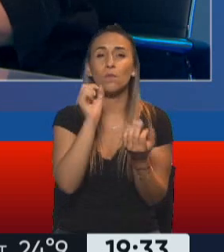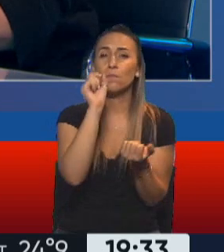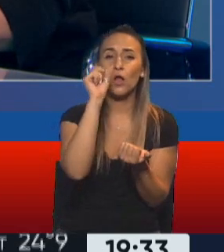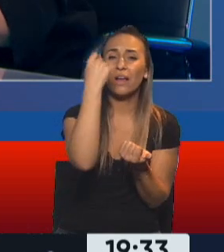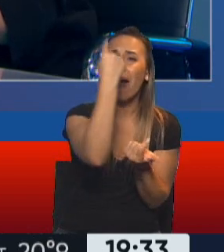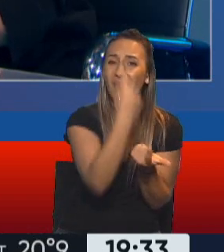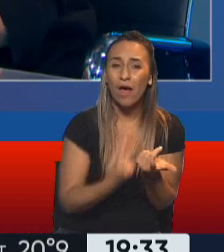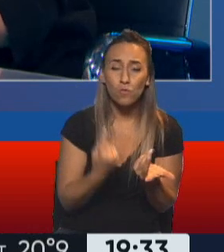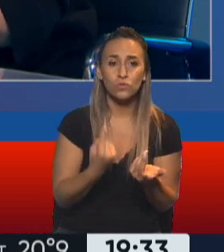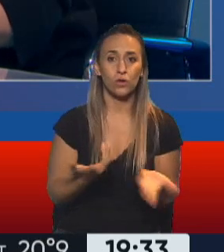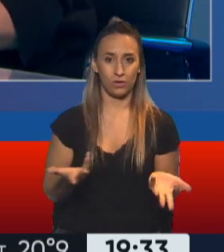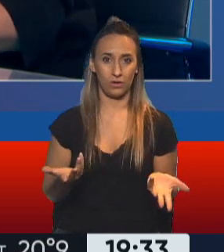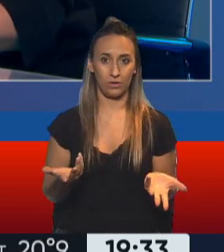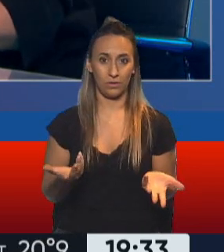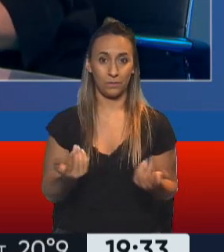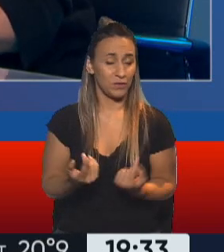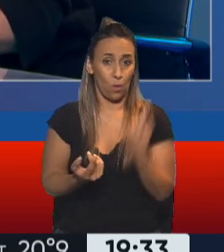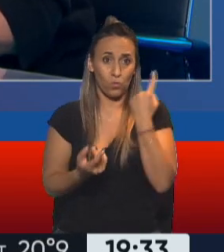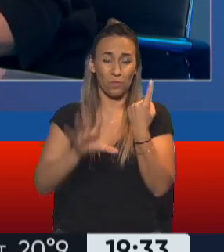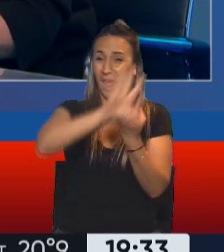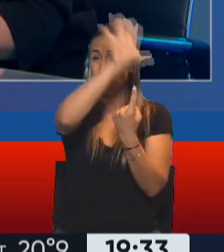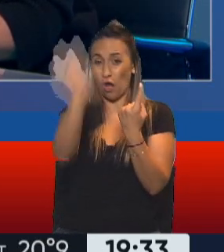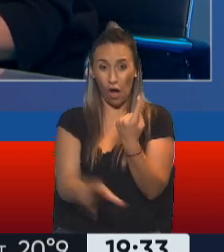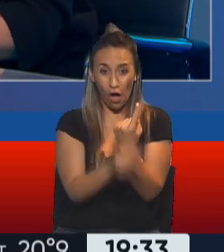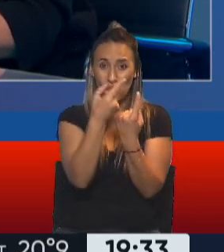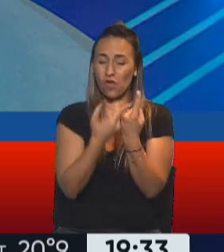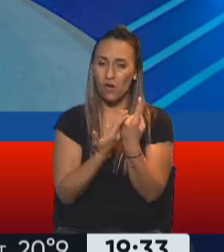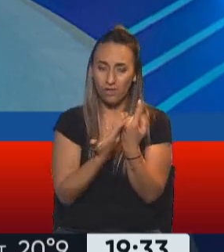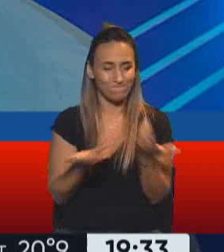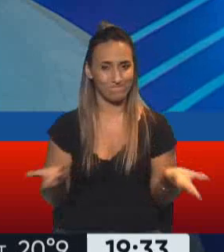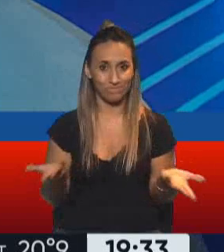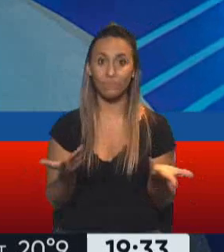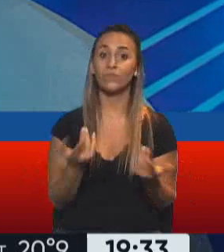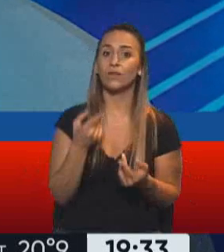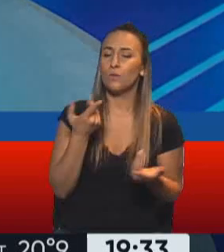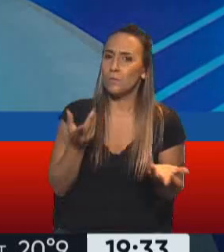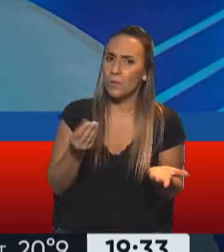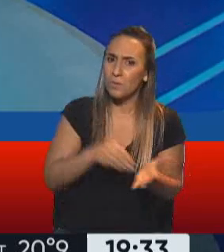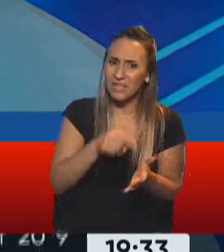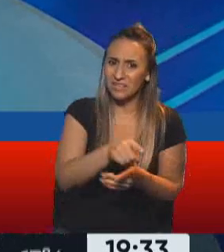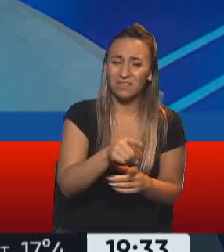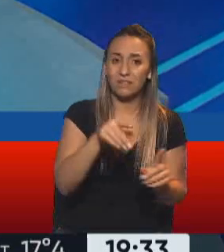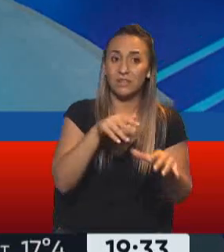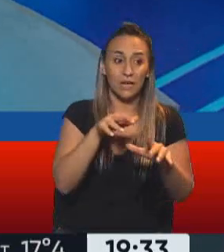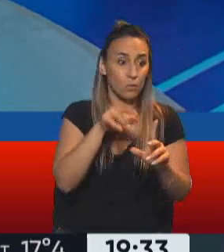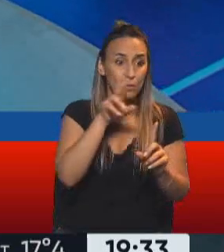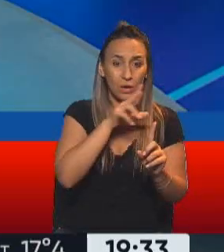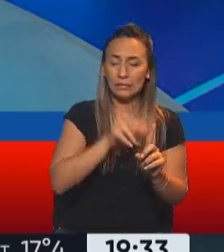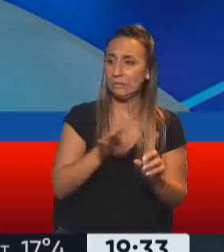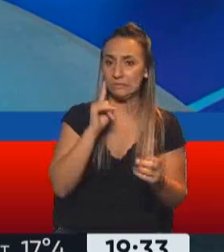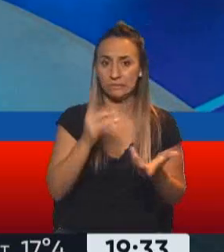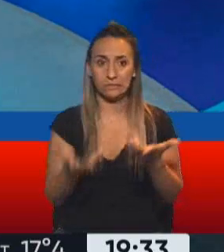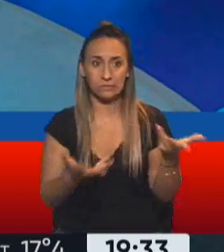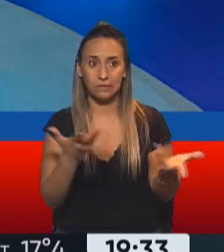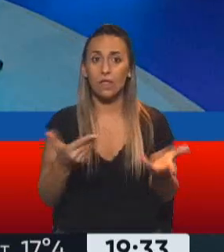que nosotros tenemos que tener en claro que no puede una mujer tener más riesgos de ser víctima de un femicidio según la provincia en la